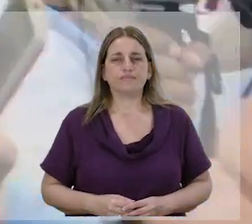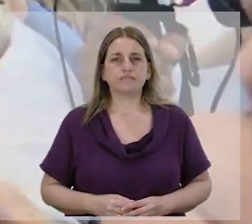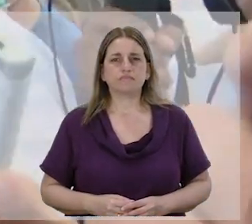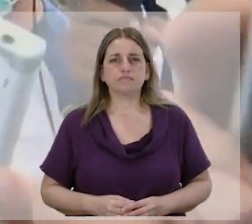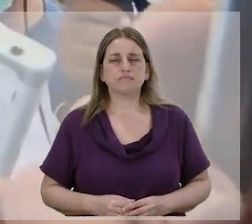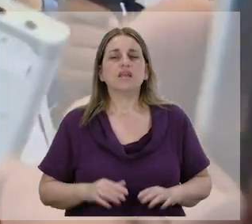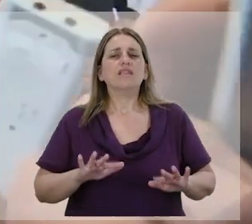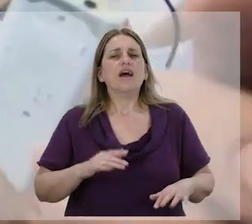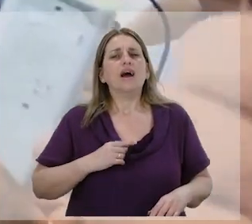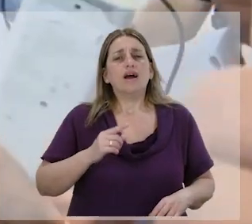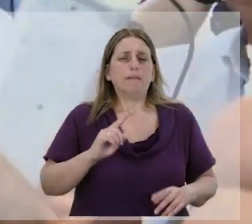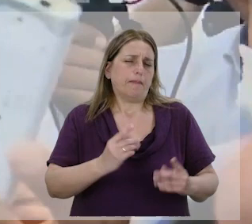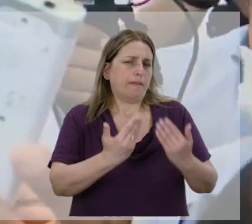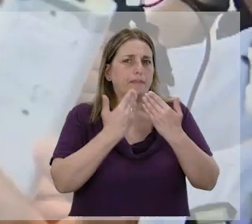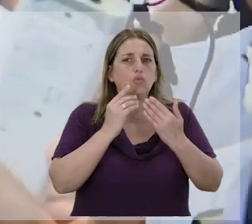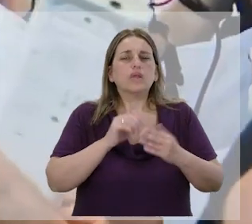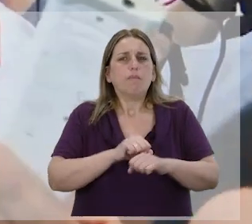presidente,